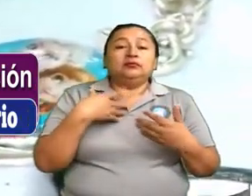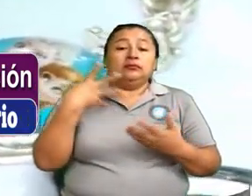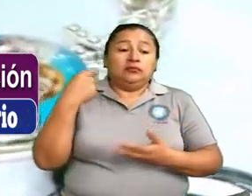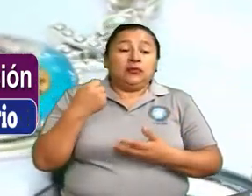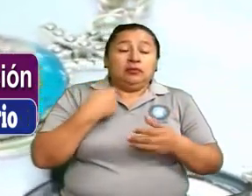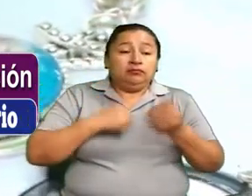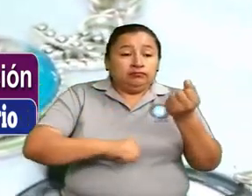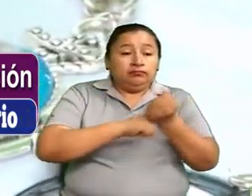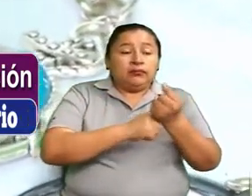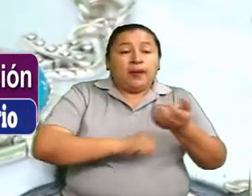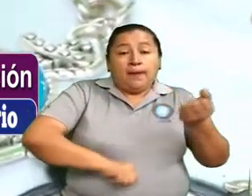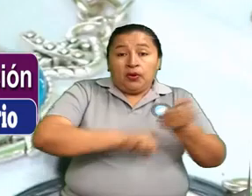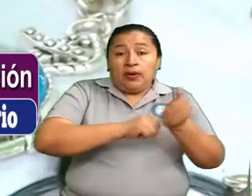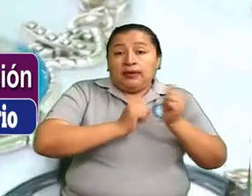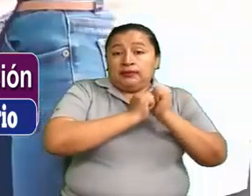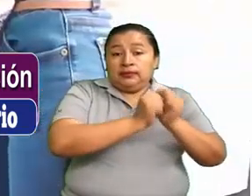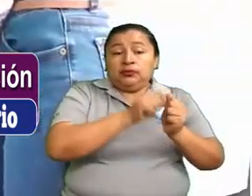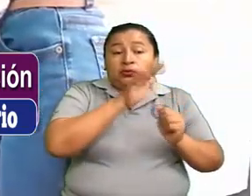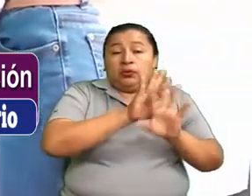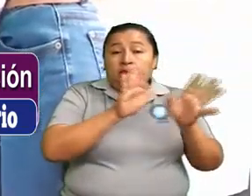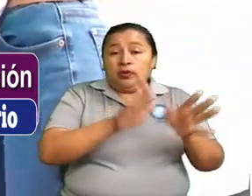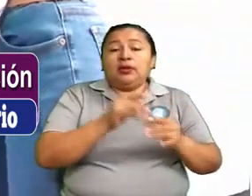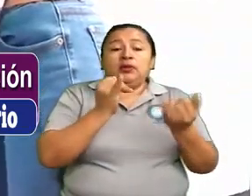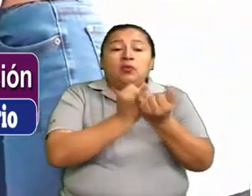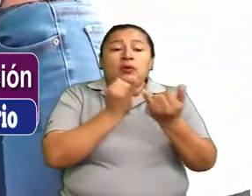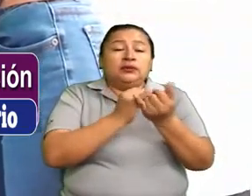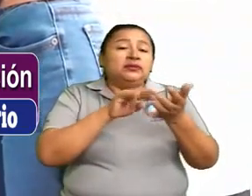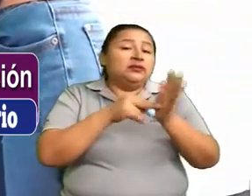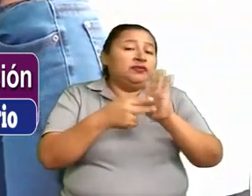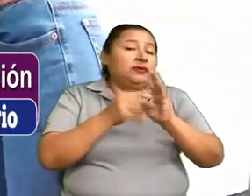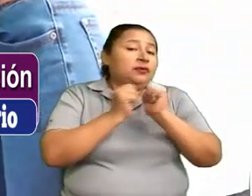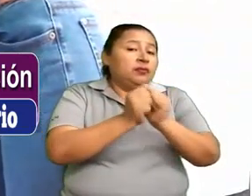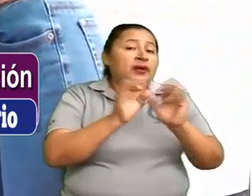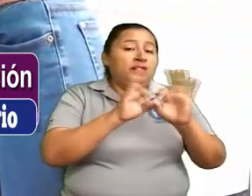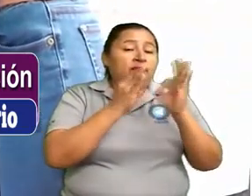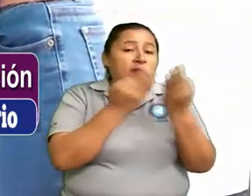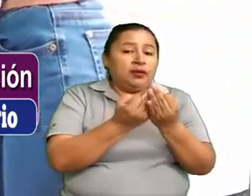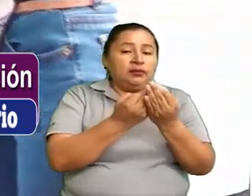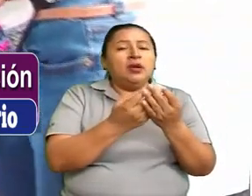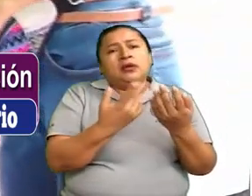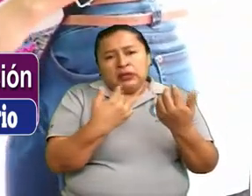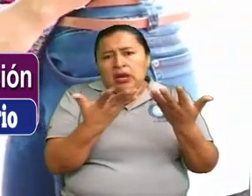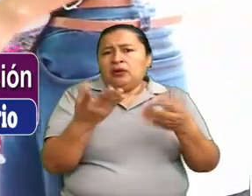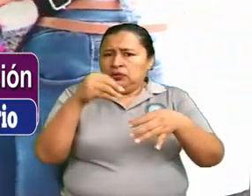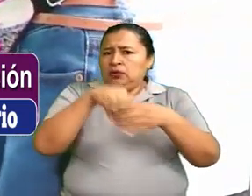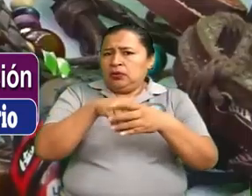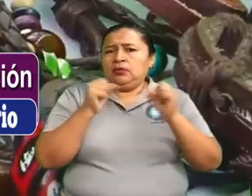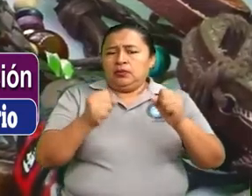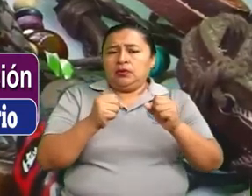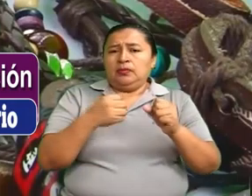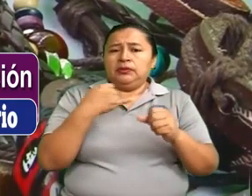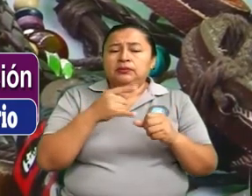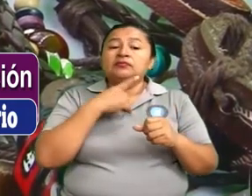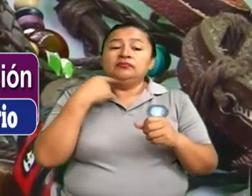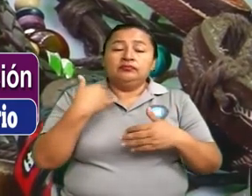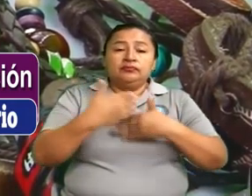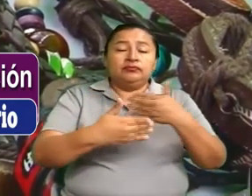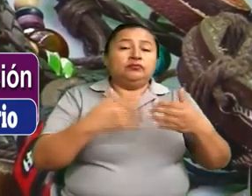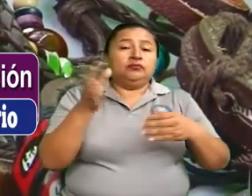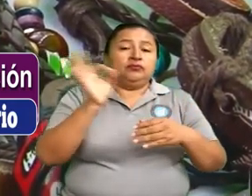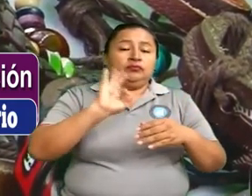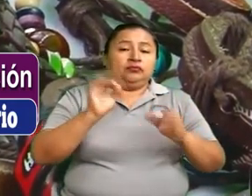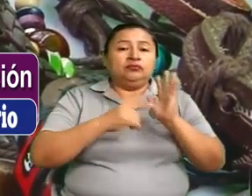capitalizar a una mujer, acompañar a una mujer, es acompañar a la familia. Entonces, incluido el hombre, pues, al claro, final, exacto, exacto. Al final nuestro